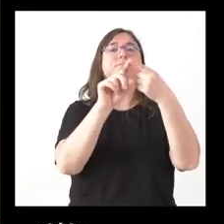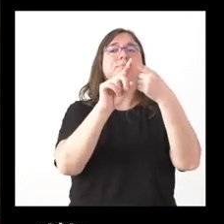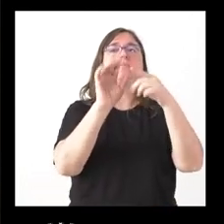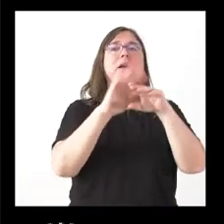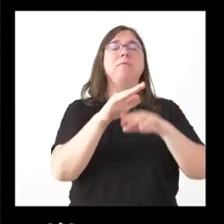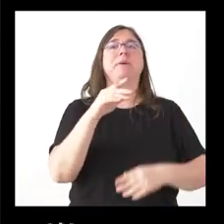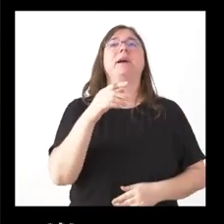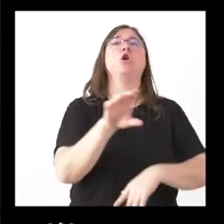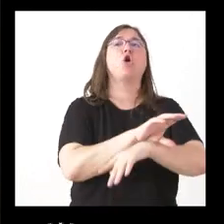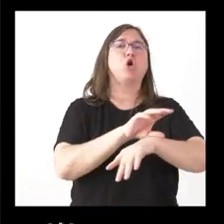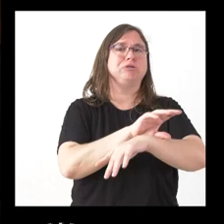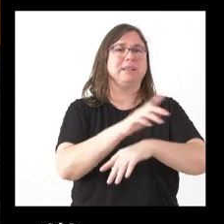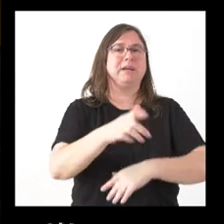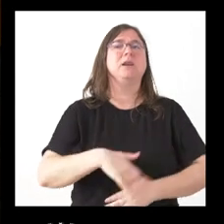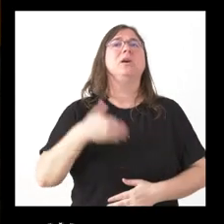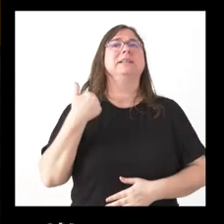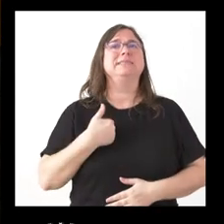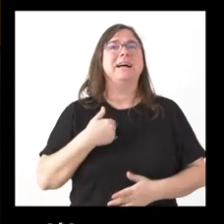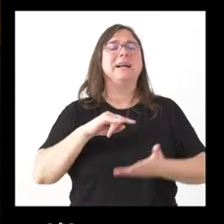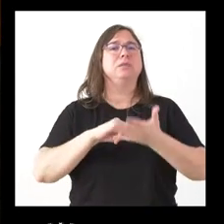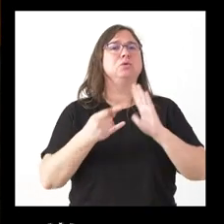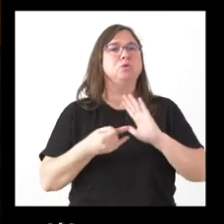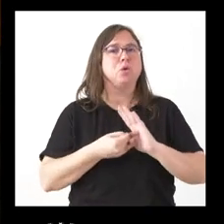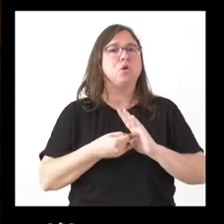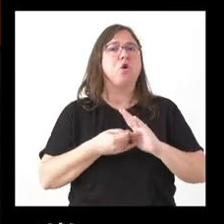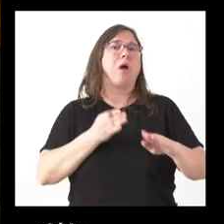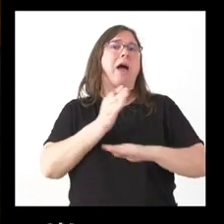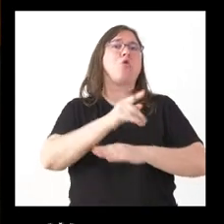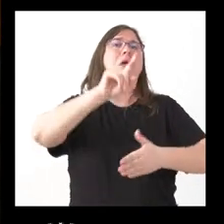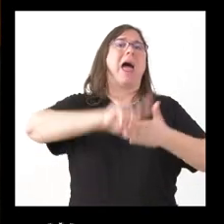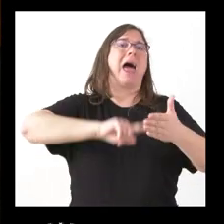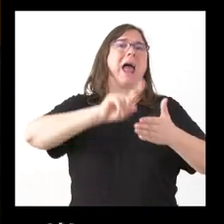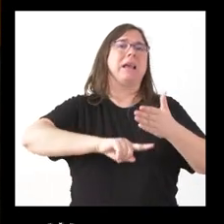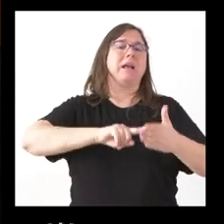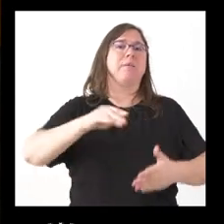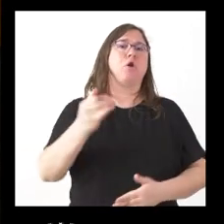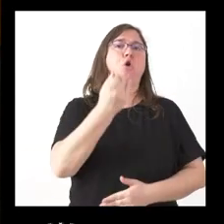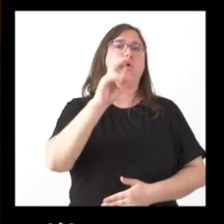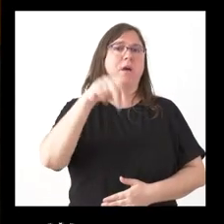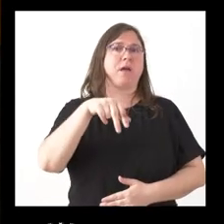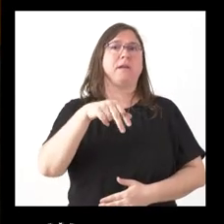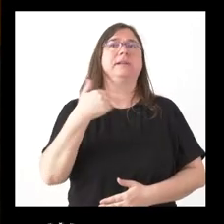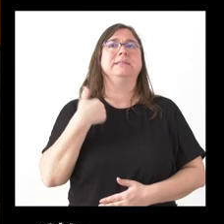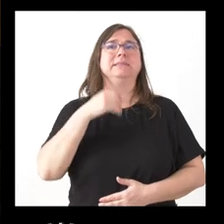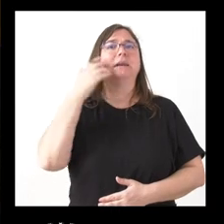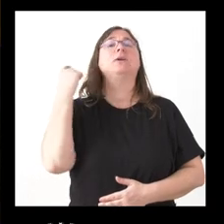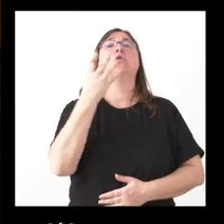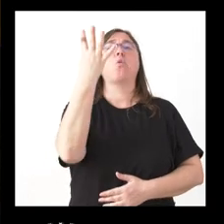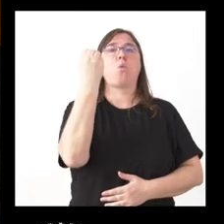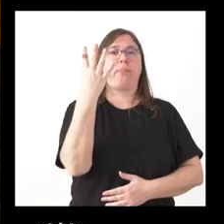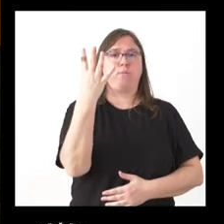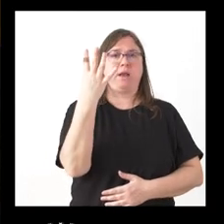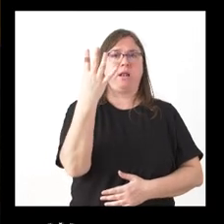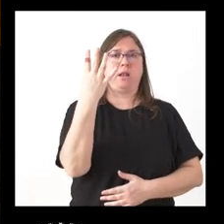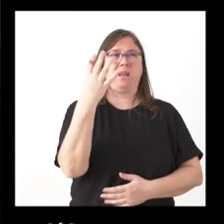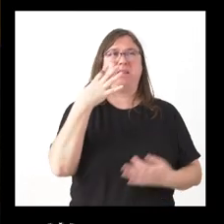ya se resolvieron las ayudas al alquiler del Bueno joven de alquiler con Los criterios estatales 4.000 de